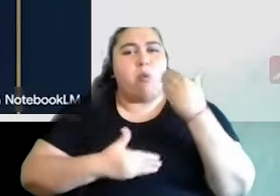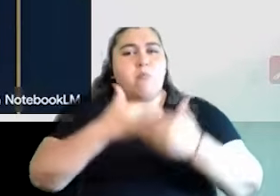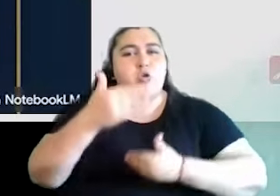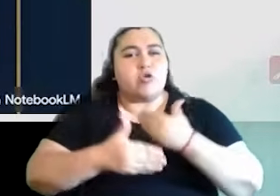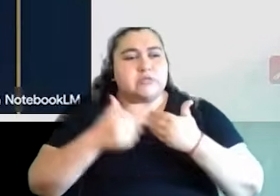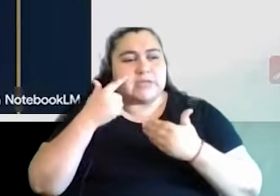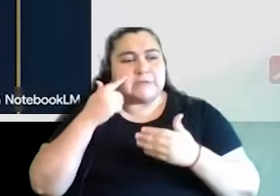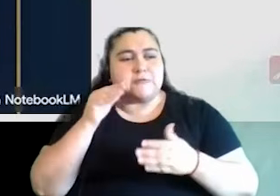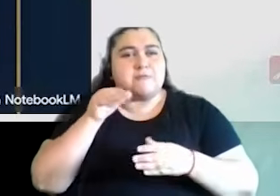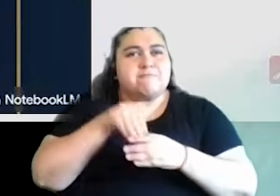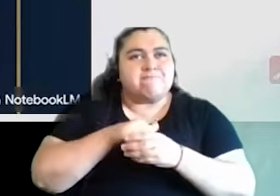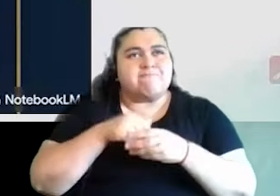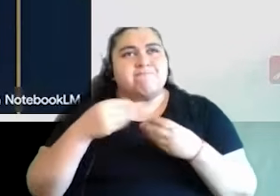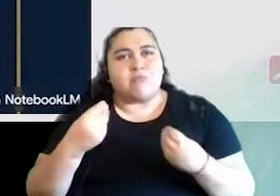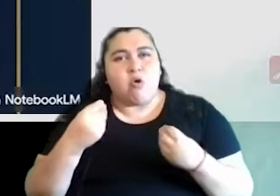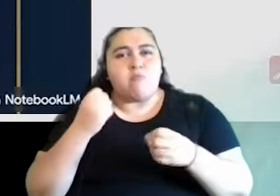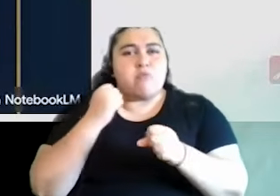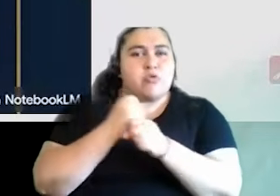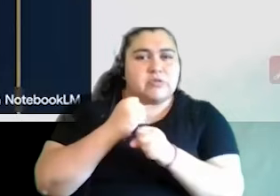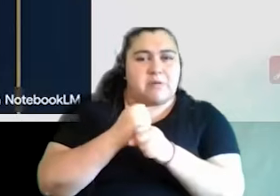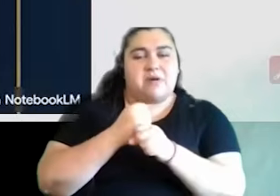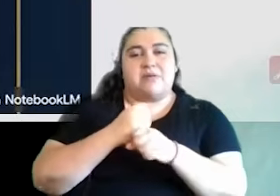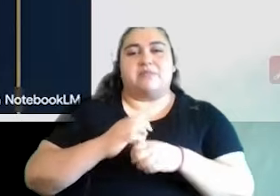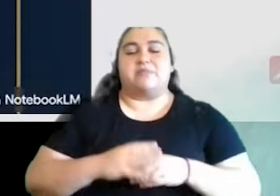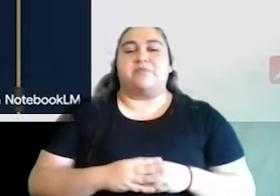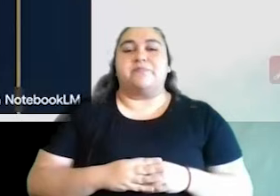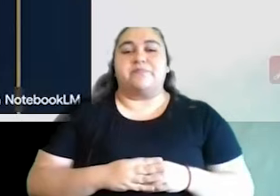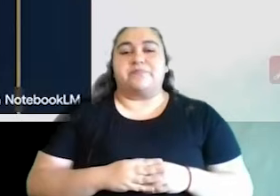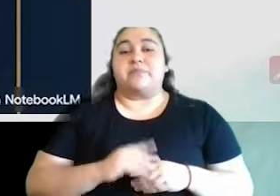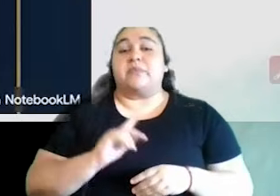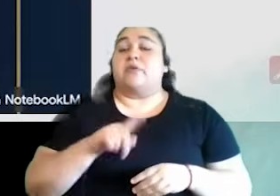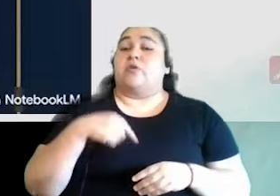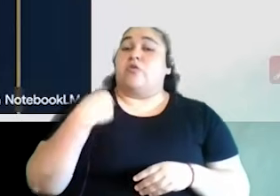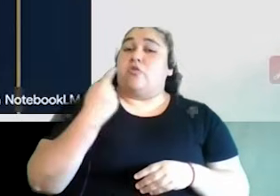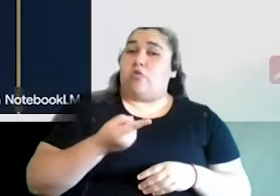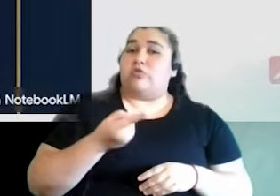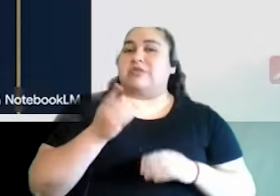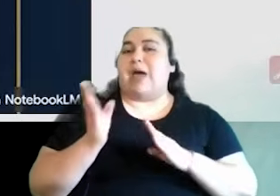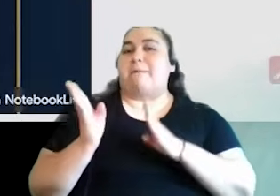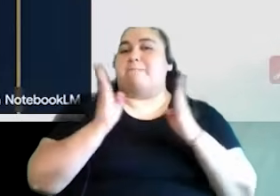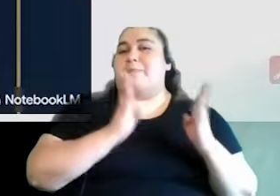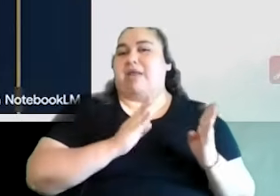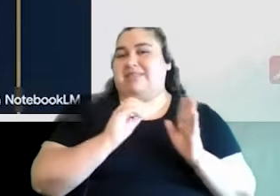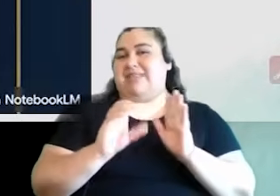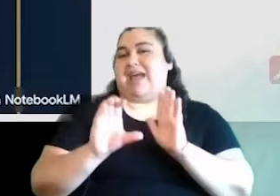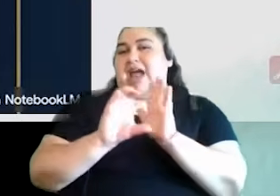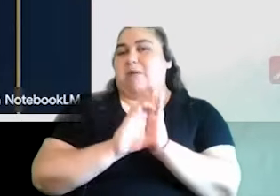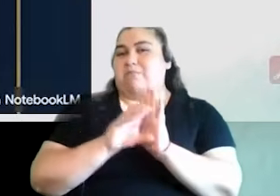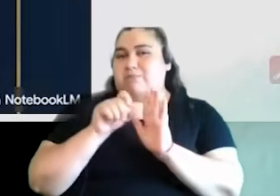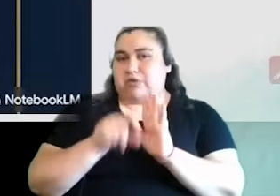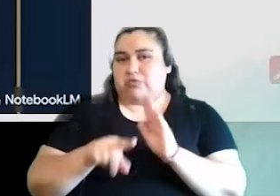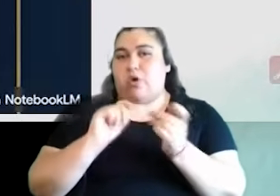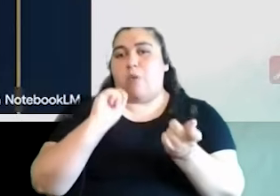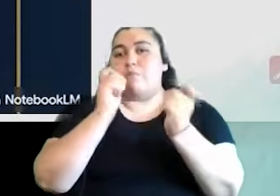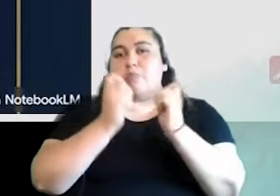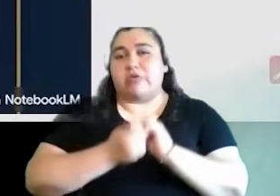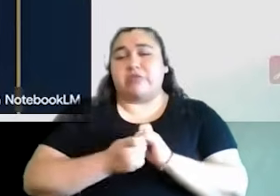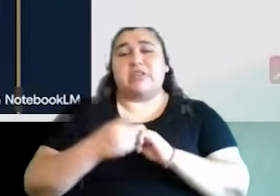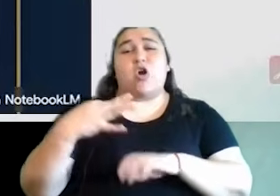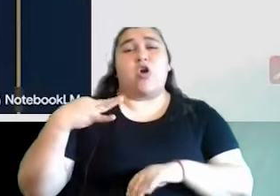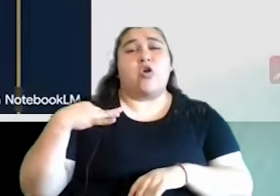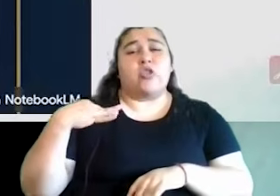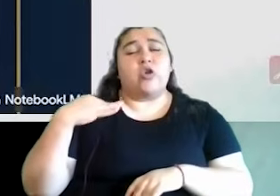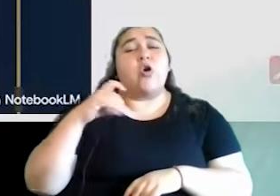trabajo. Después hay otra parte, otro capítulo, que habla sobre modificaciones al Código Civil y Comercial y algunas